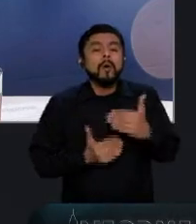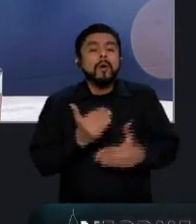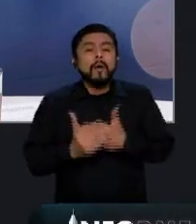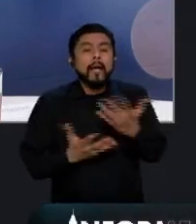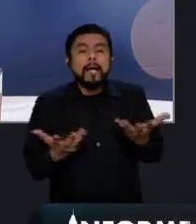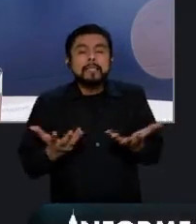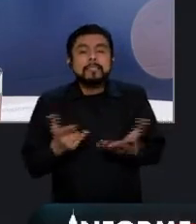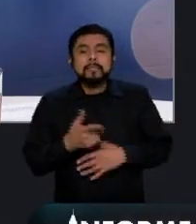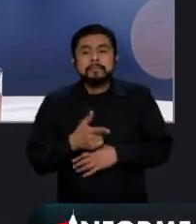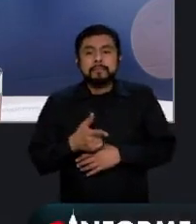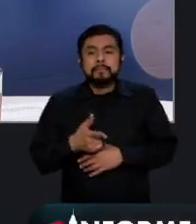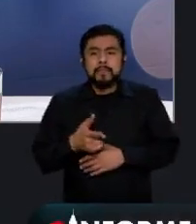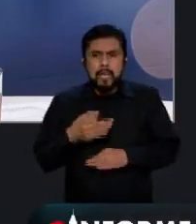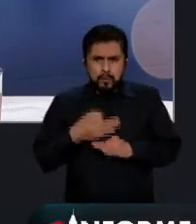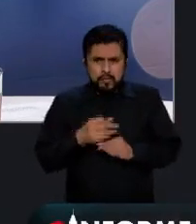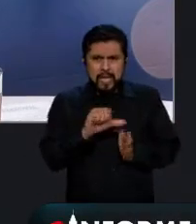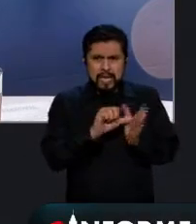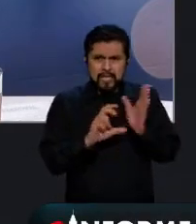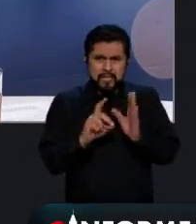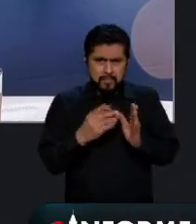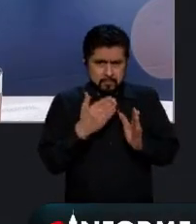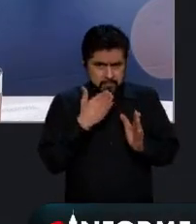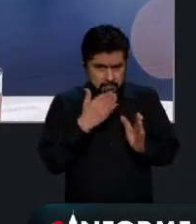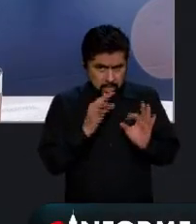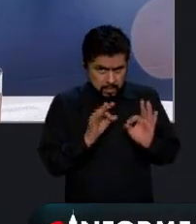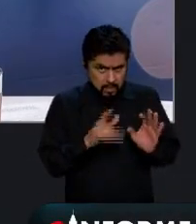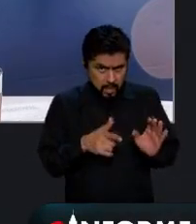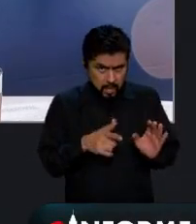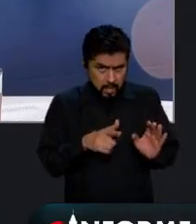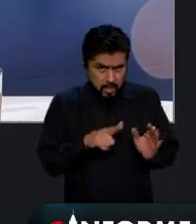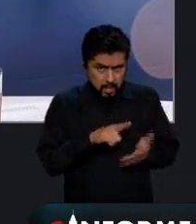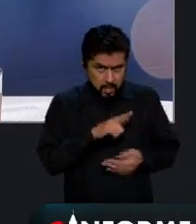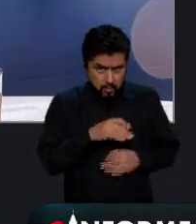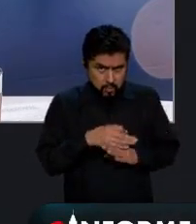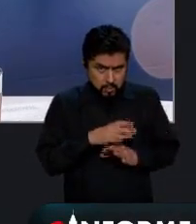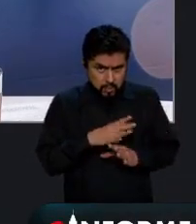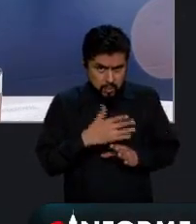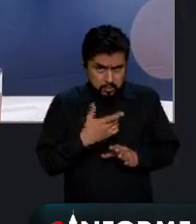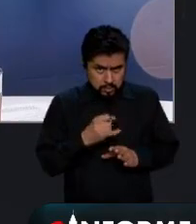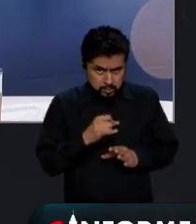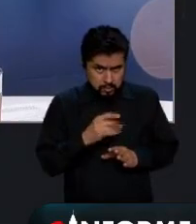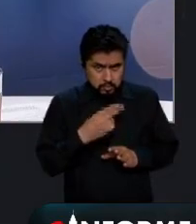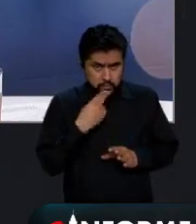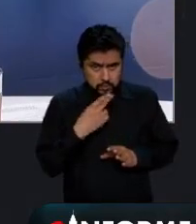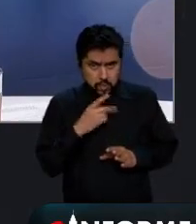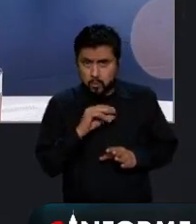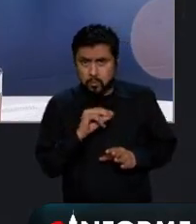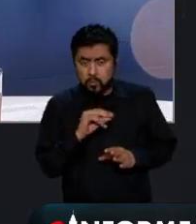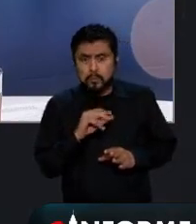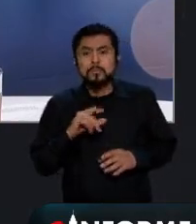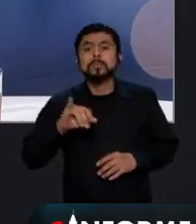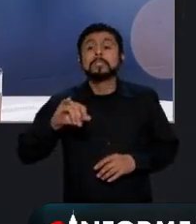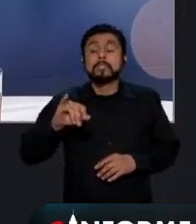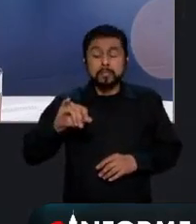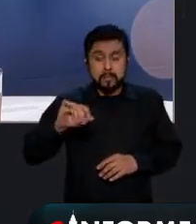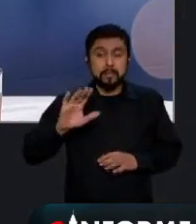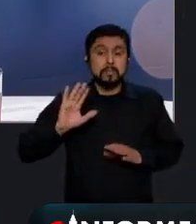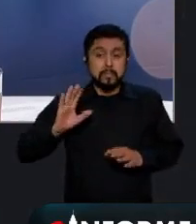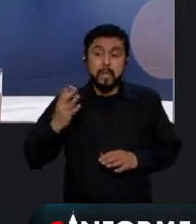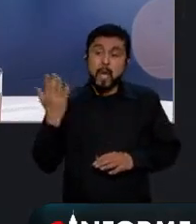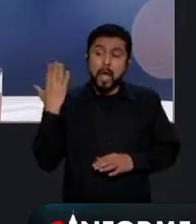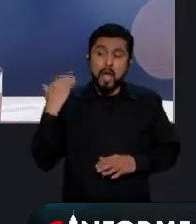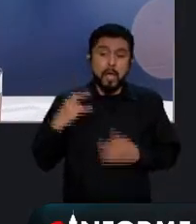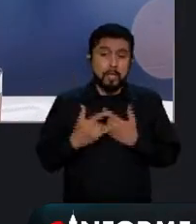Entonces, ¿aplica o no el artículo 33? Sí ha aplicado, Y no, digo, yo te podría contar de varios